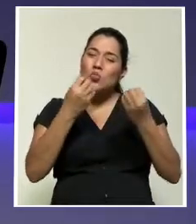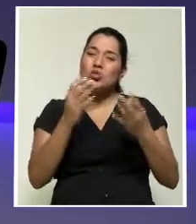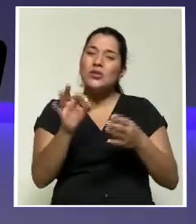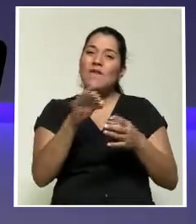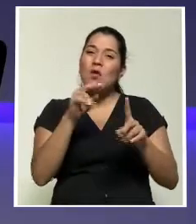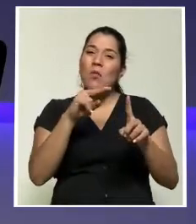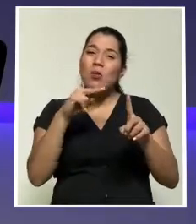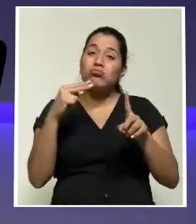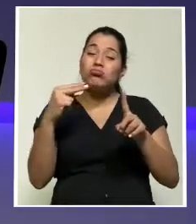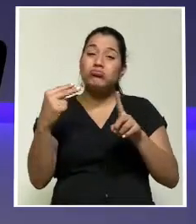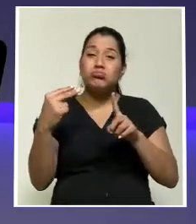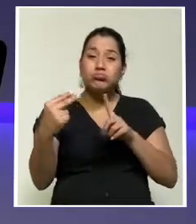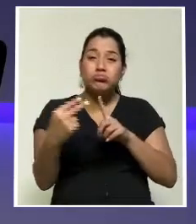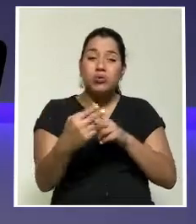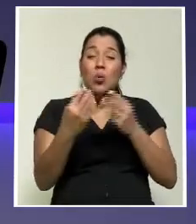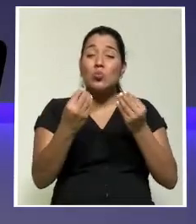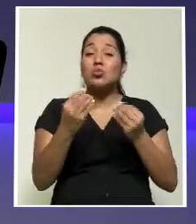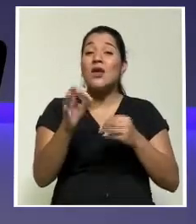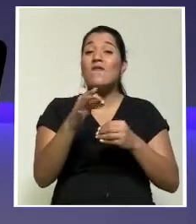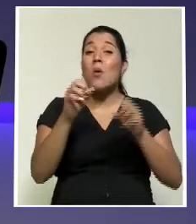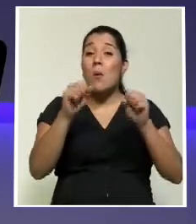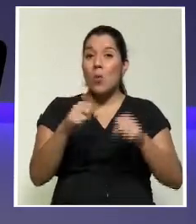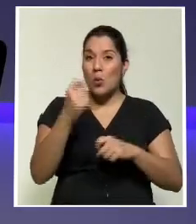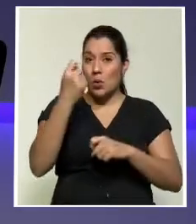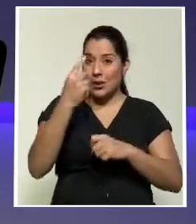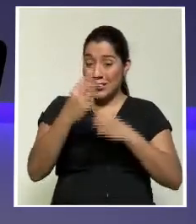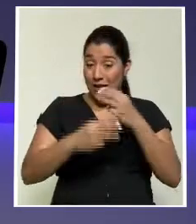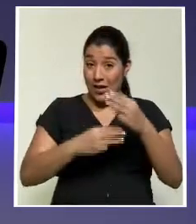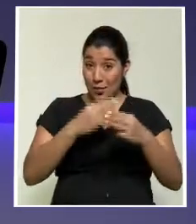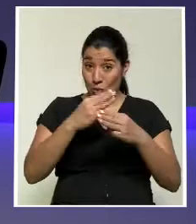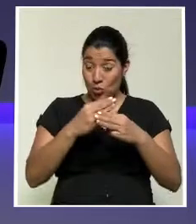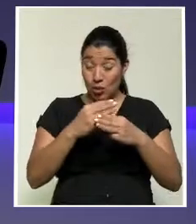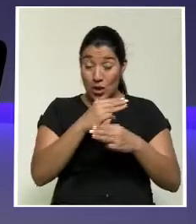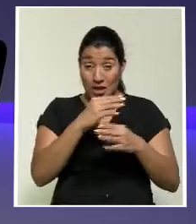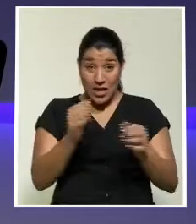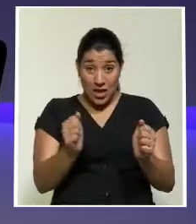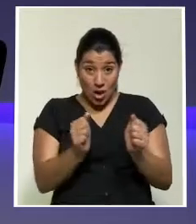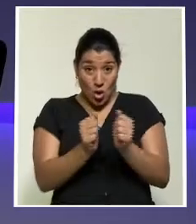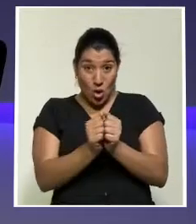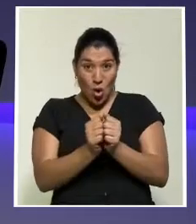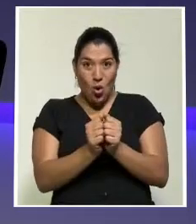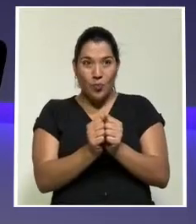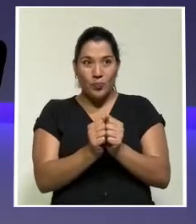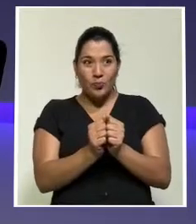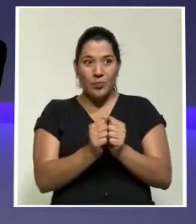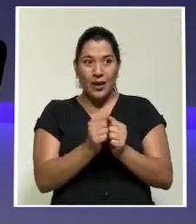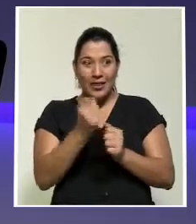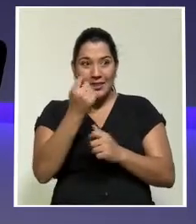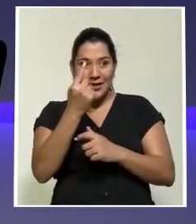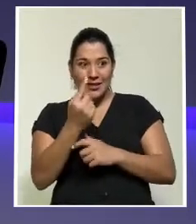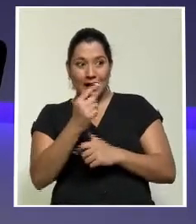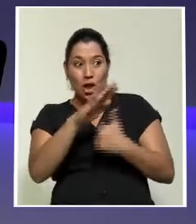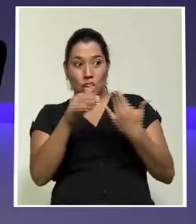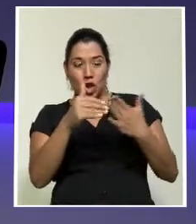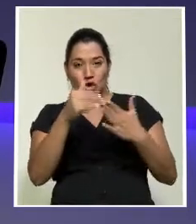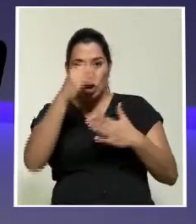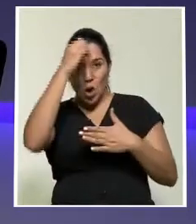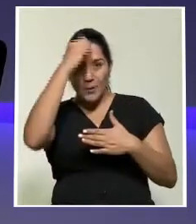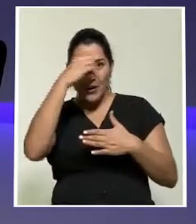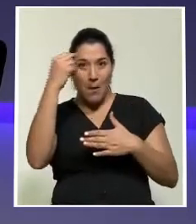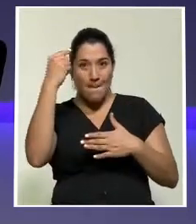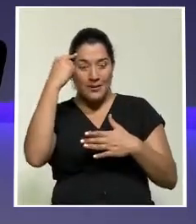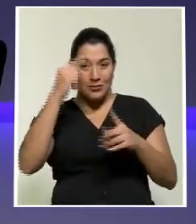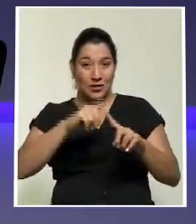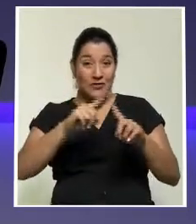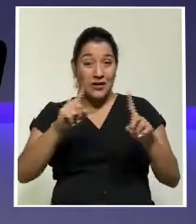verlo, muchas maneras de entenderlo, y a partir de esa pluralidad de pensamiento, entender, hay